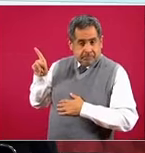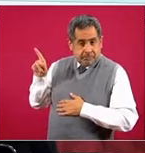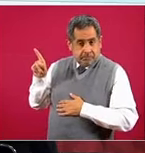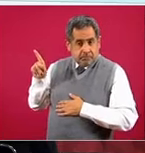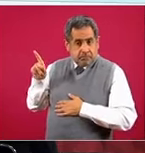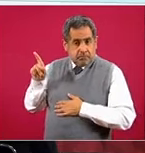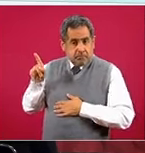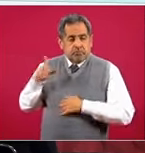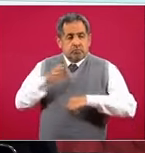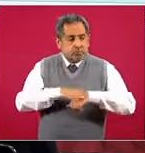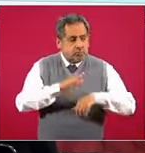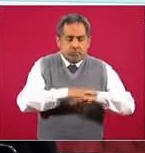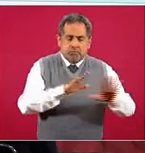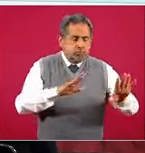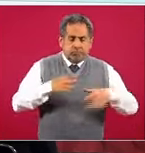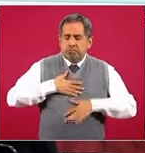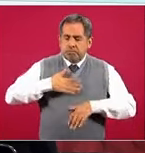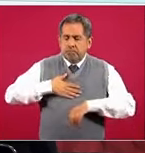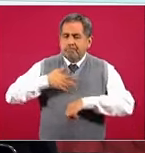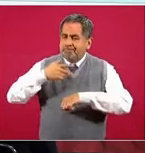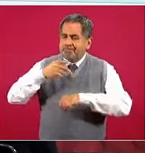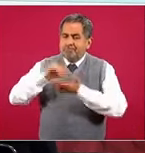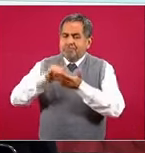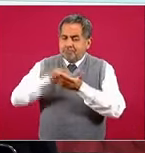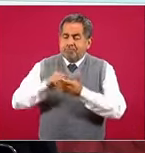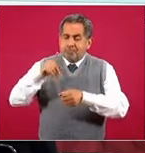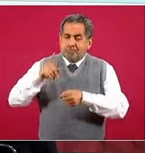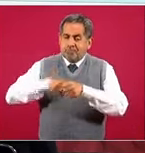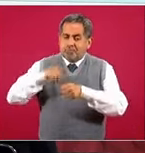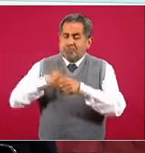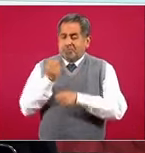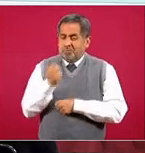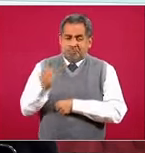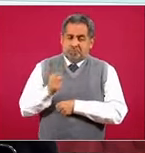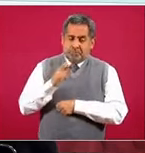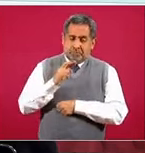pueden incrementar su nivel de riesgo, pueden